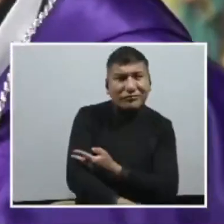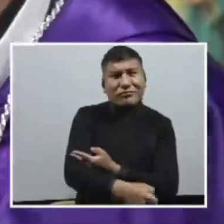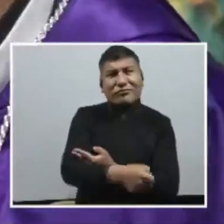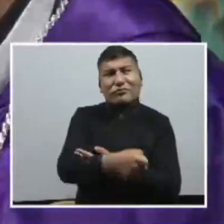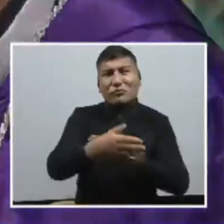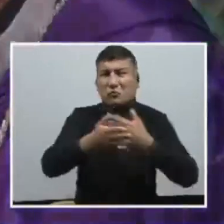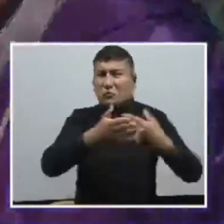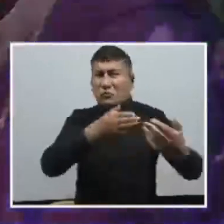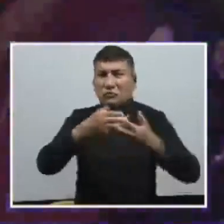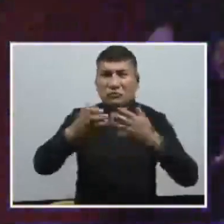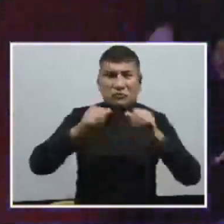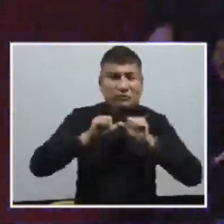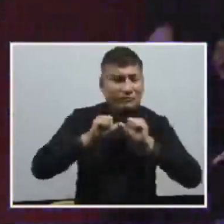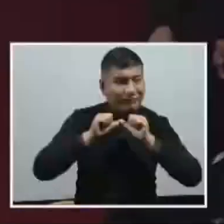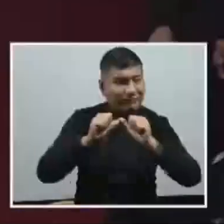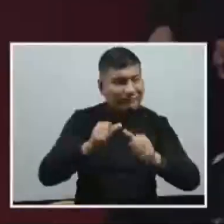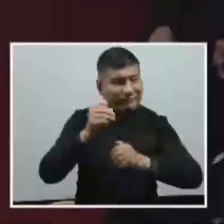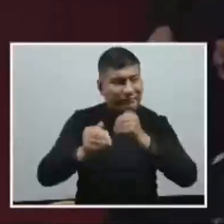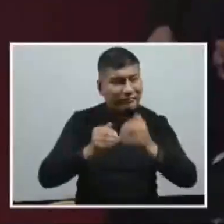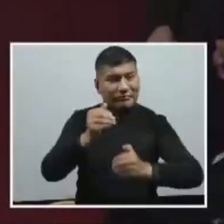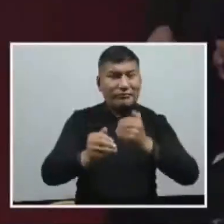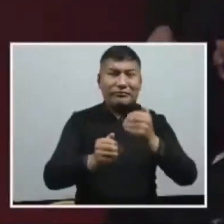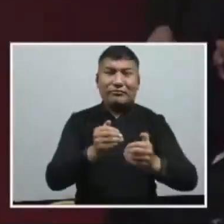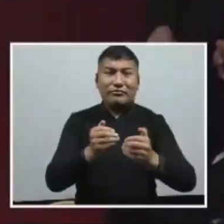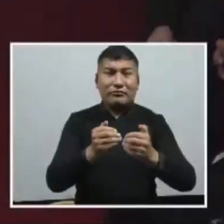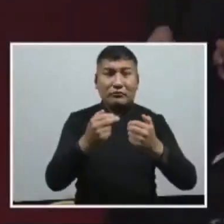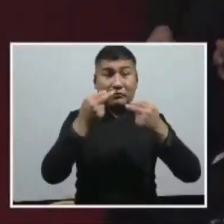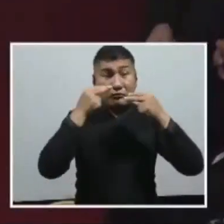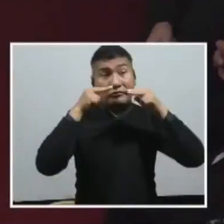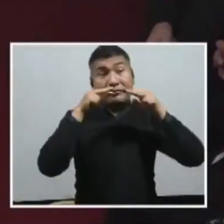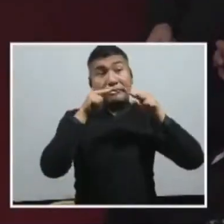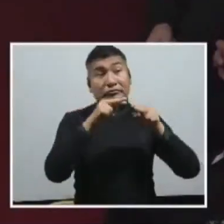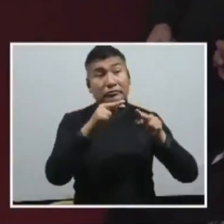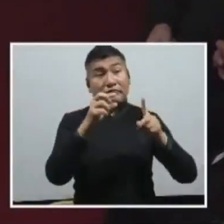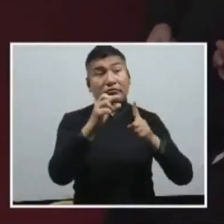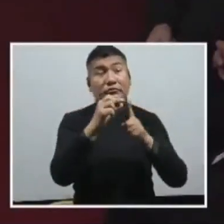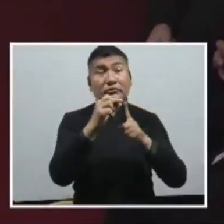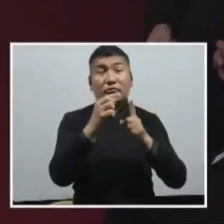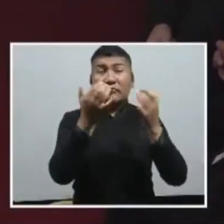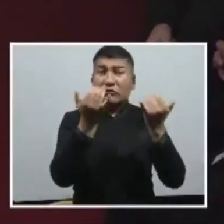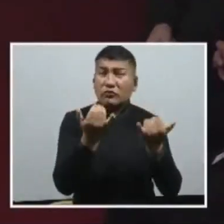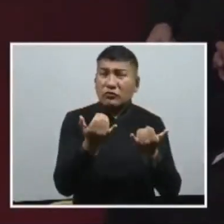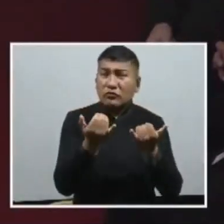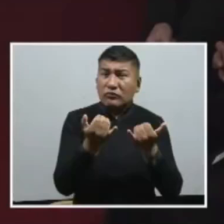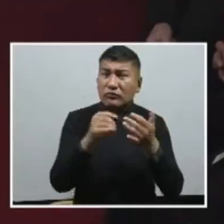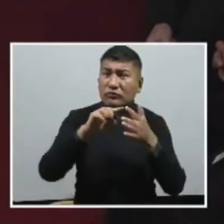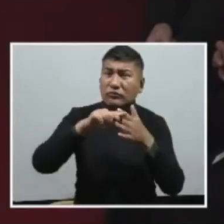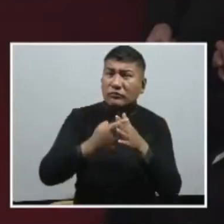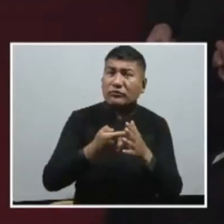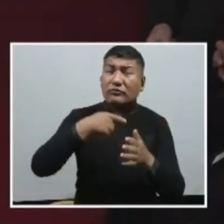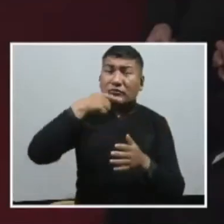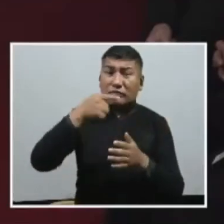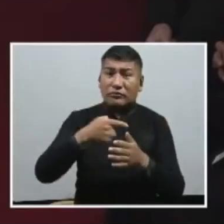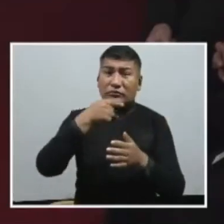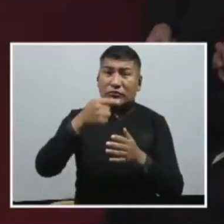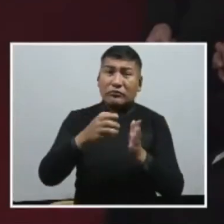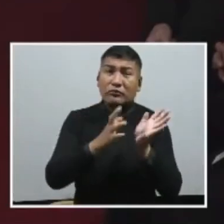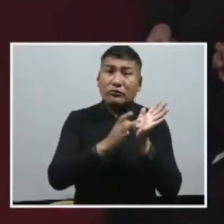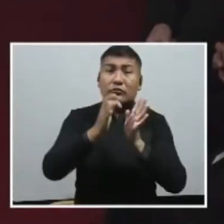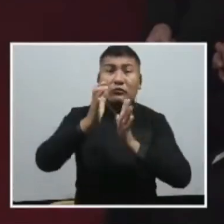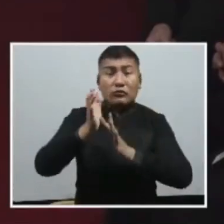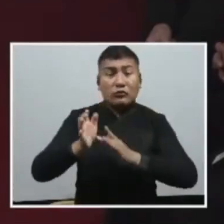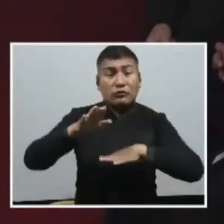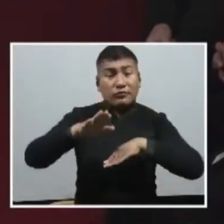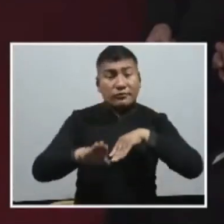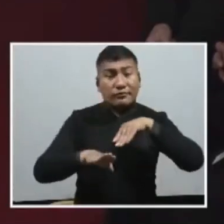afrontar. Y si nos fijamos en el Evangelio de hoy, comienza diciendo que Jesús iba caminando